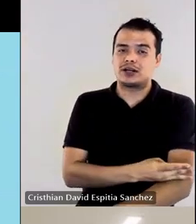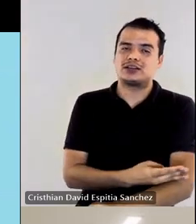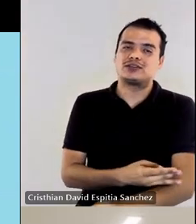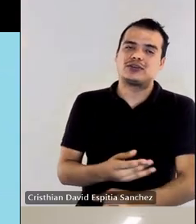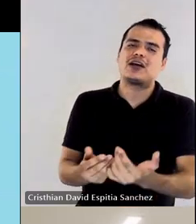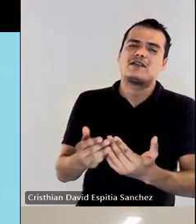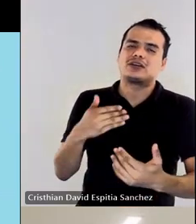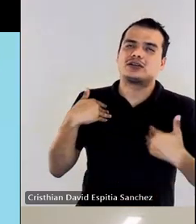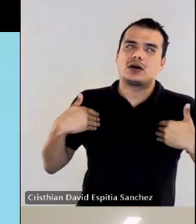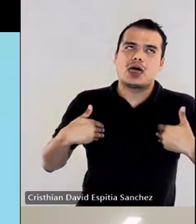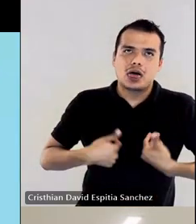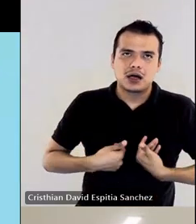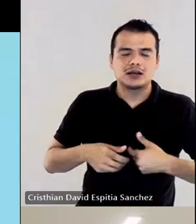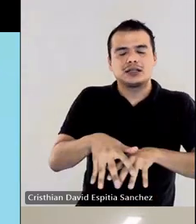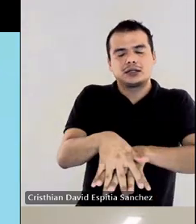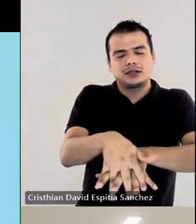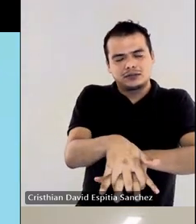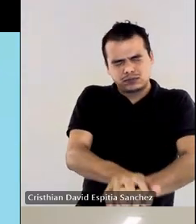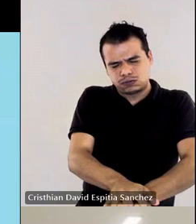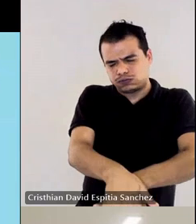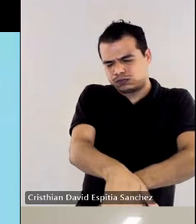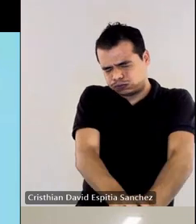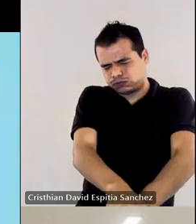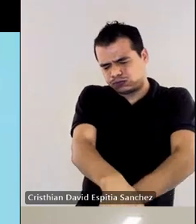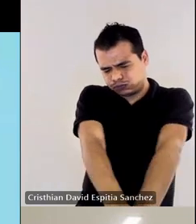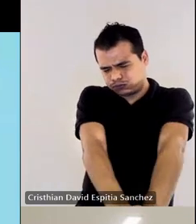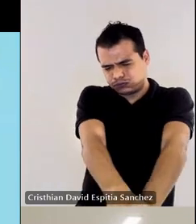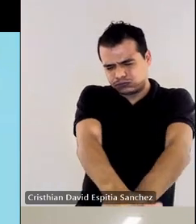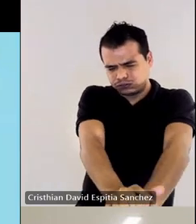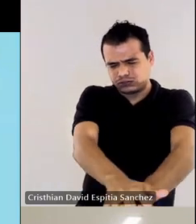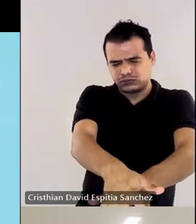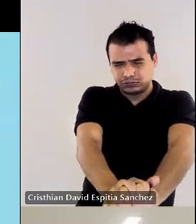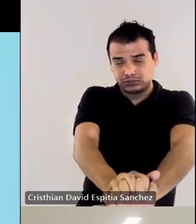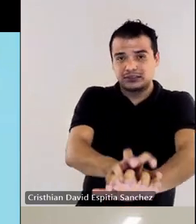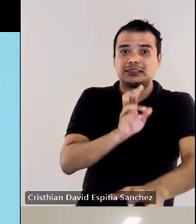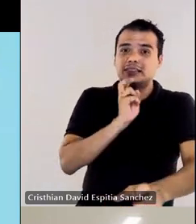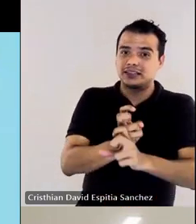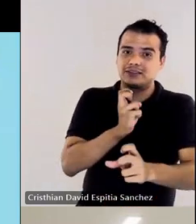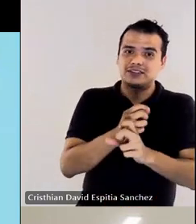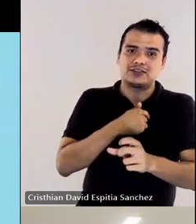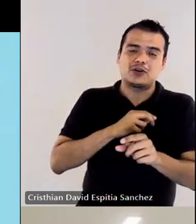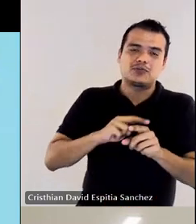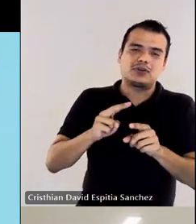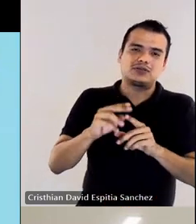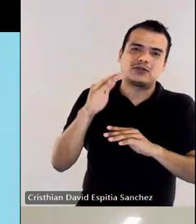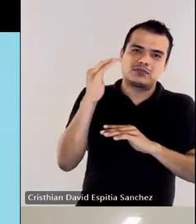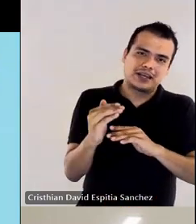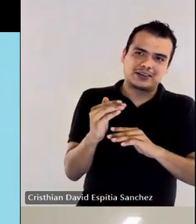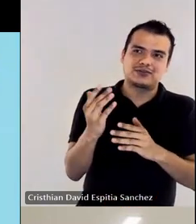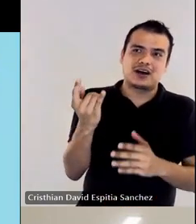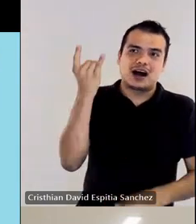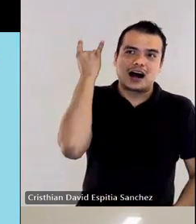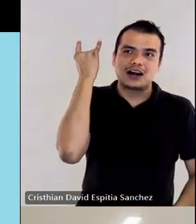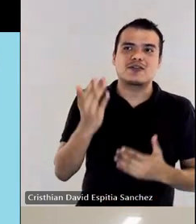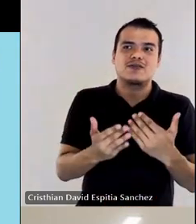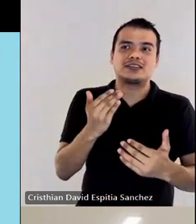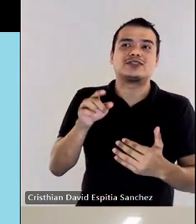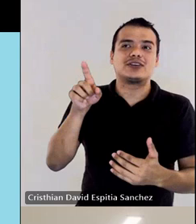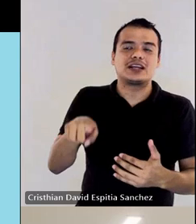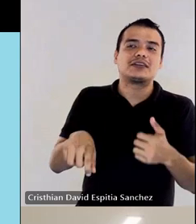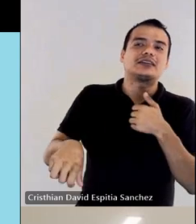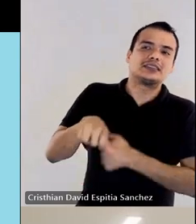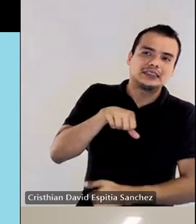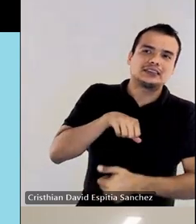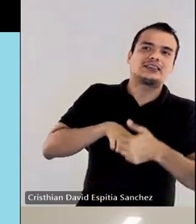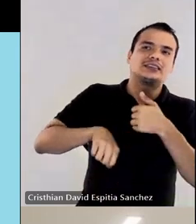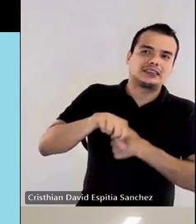dificultades en las compresiones, a disminuir la velocidad o disminuir la profundidad de